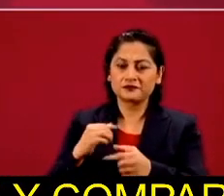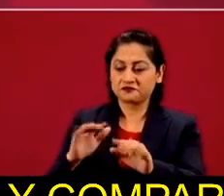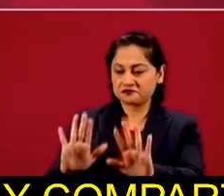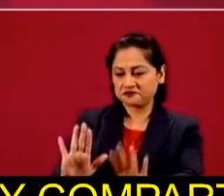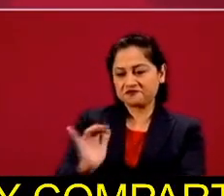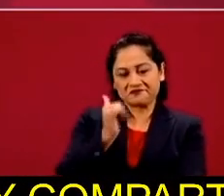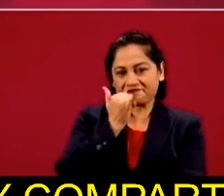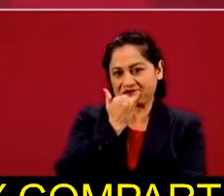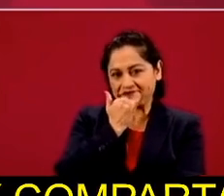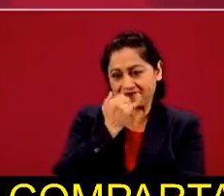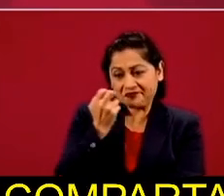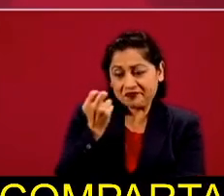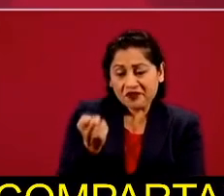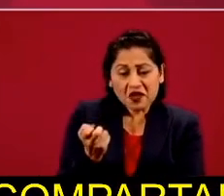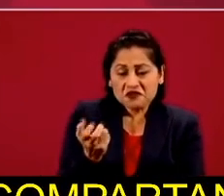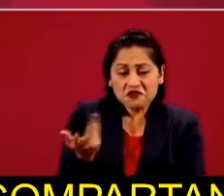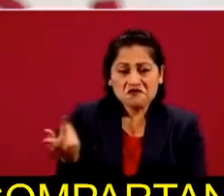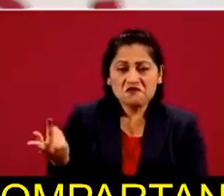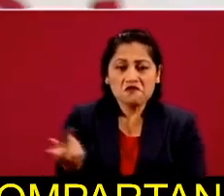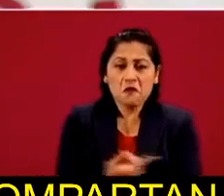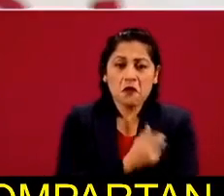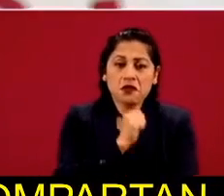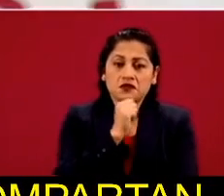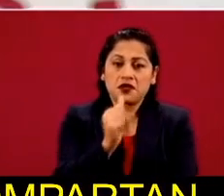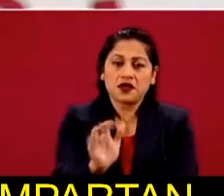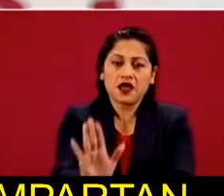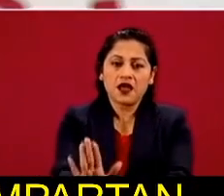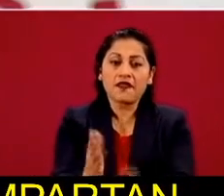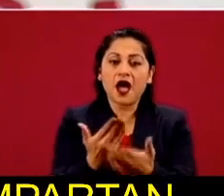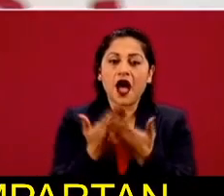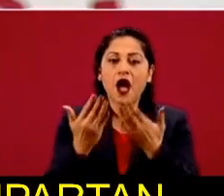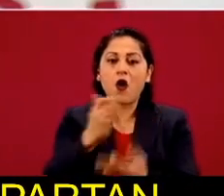Ahora tenemos todos que argumentar